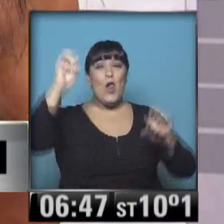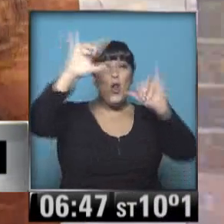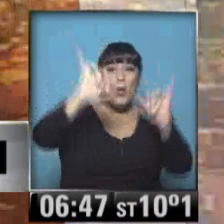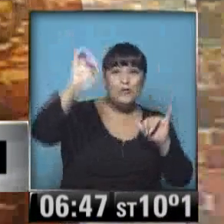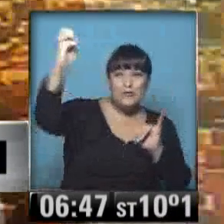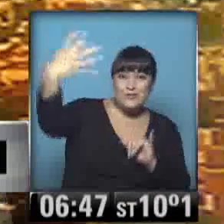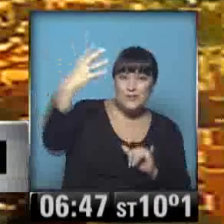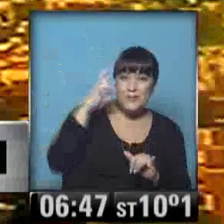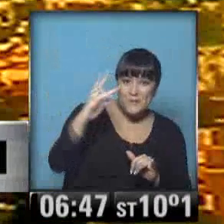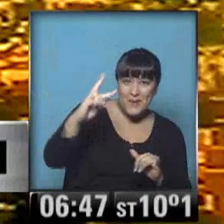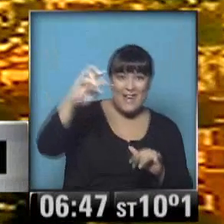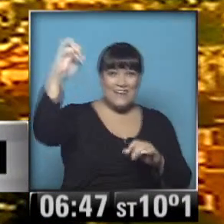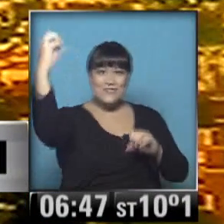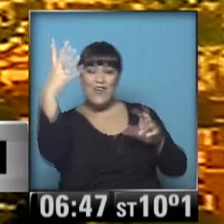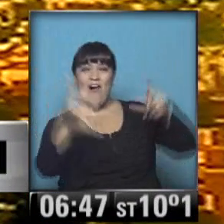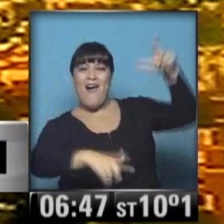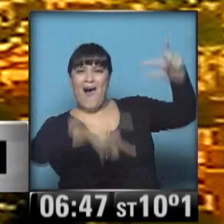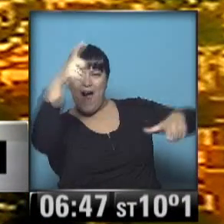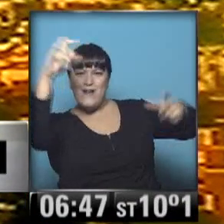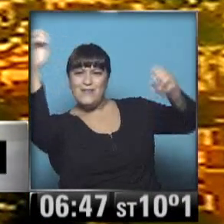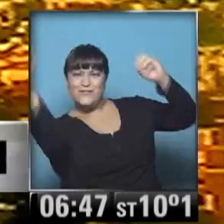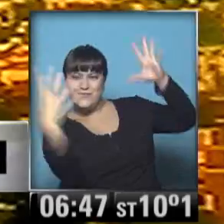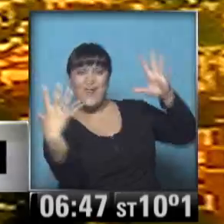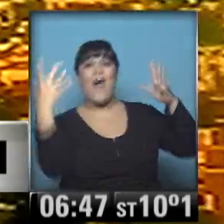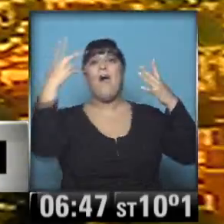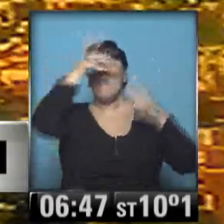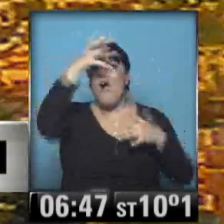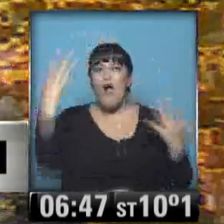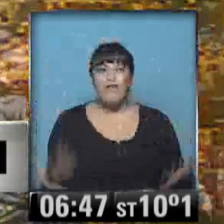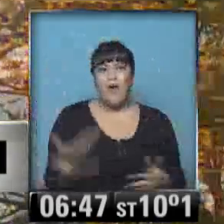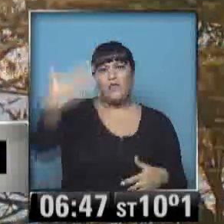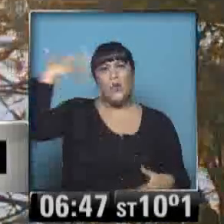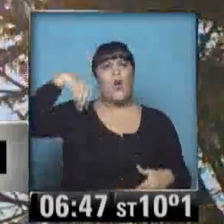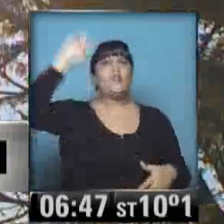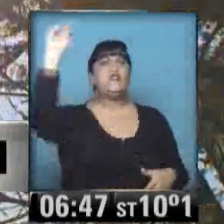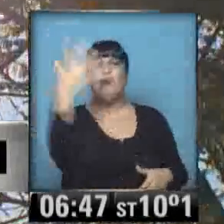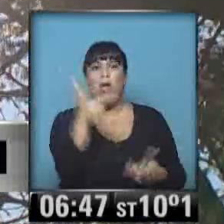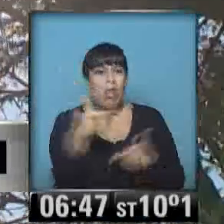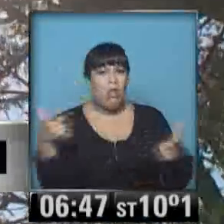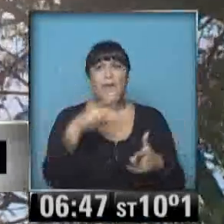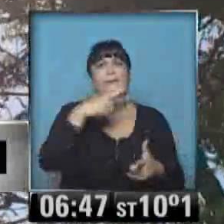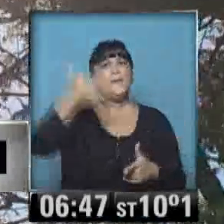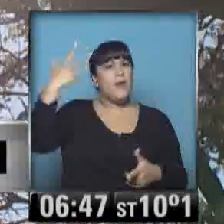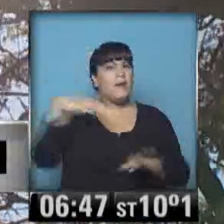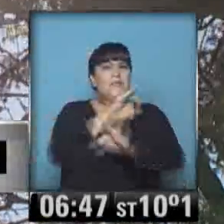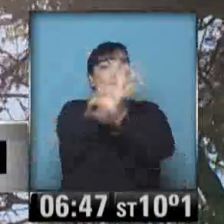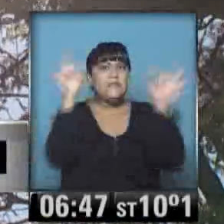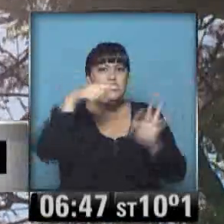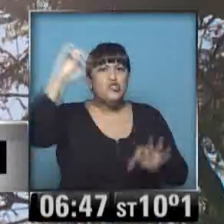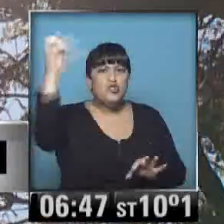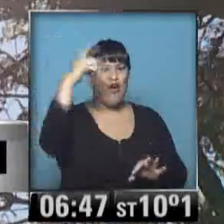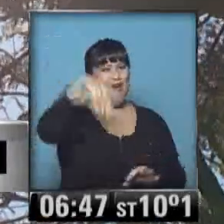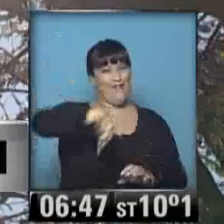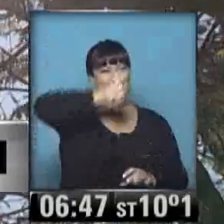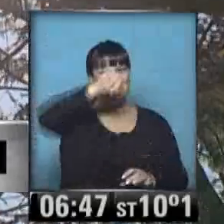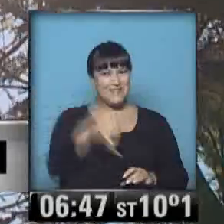Esa luz que se veía entre los árboles, de verdad, finalmente, ¿hace cuánto que no veíamos el sol? Pero desde el viernes, Lourdes. ¡Ay, qué lindo!